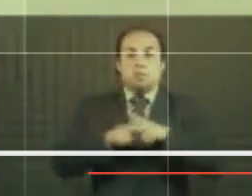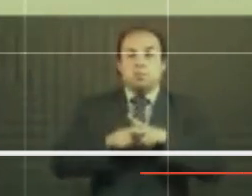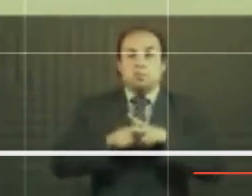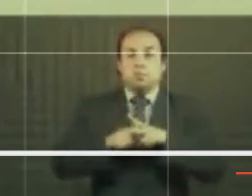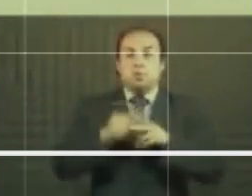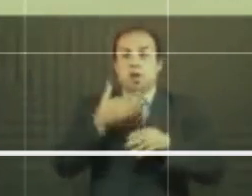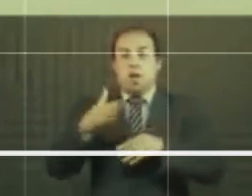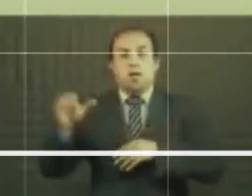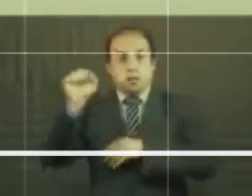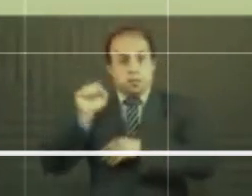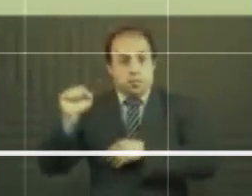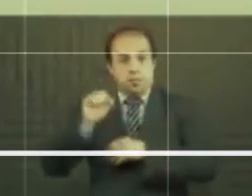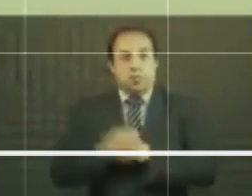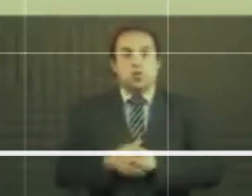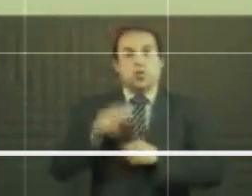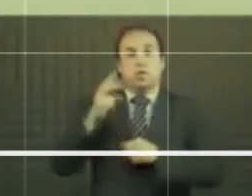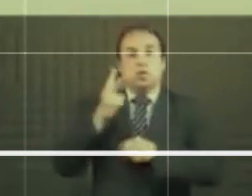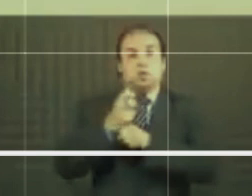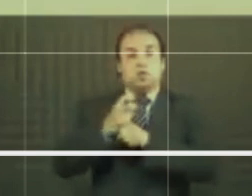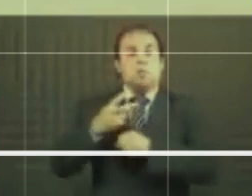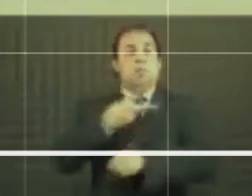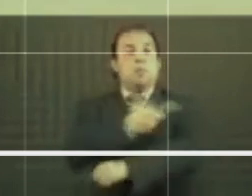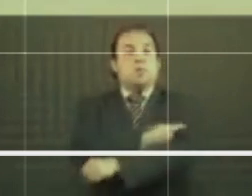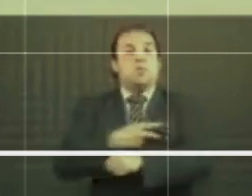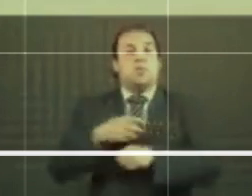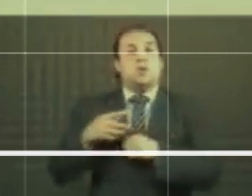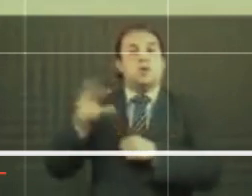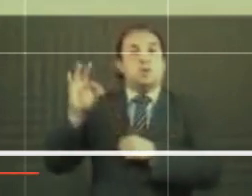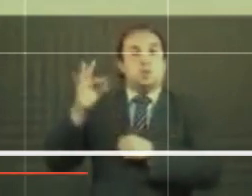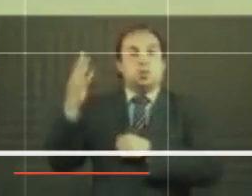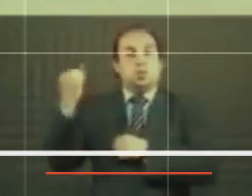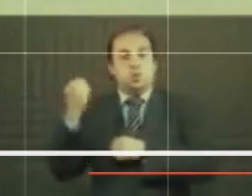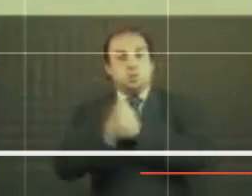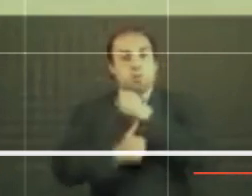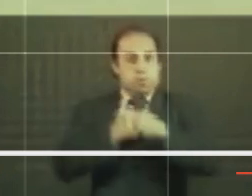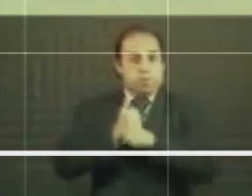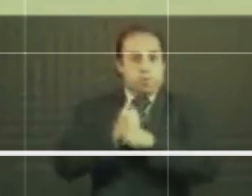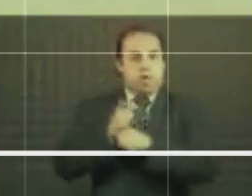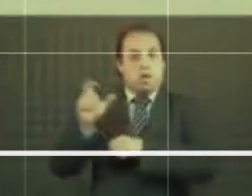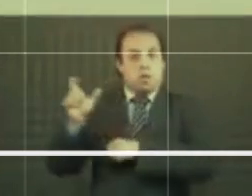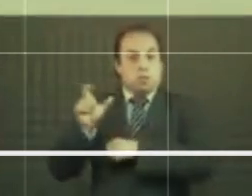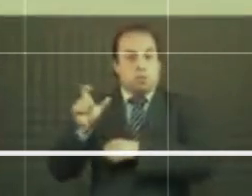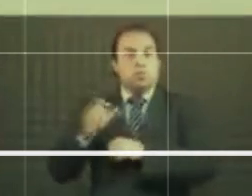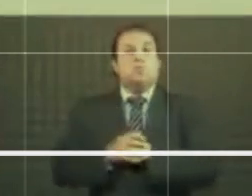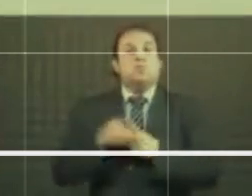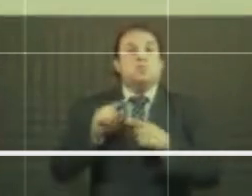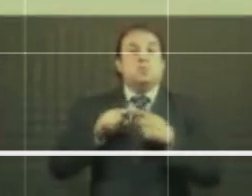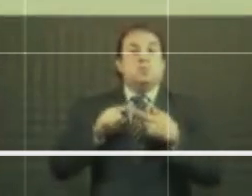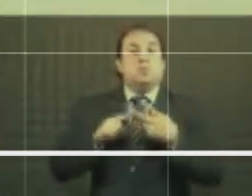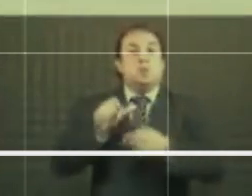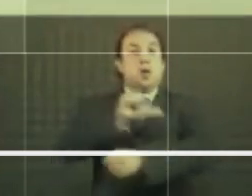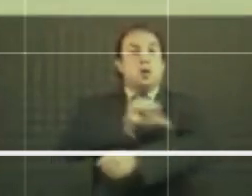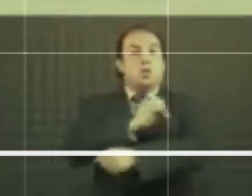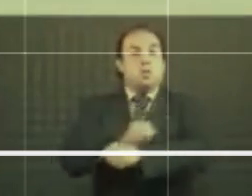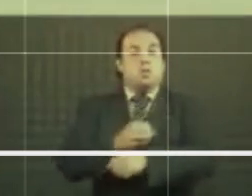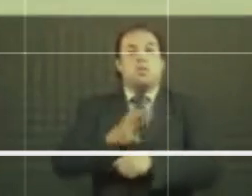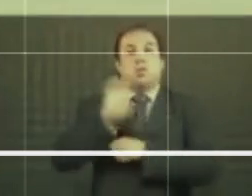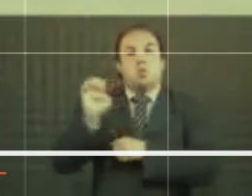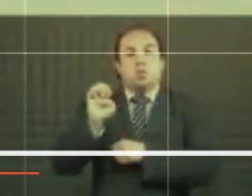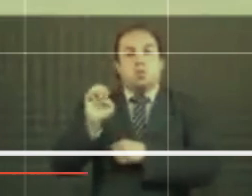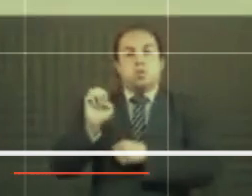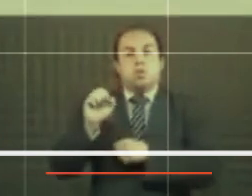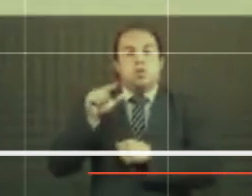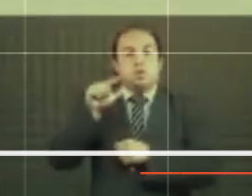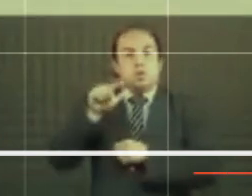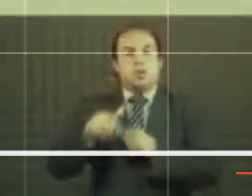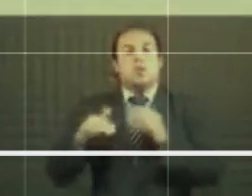con segundas dosis de adultos de 40 a 49 años, vacunados en Xochimilco y Álvaro Obregón. Son cerca de 417 mil vacunas en